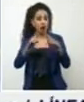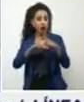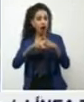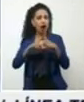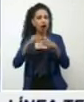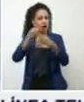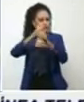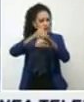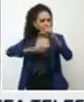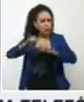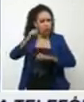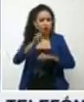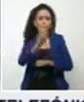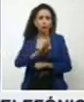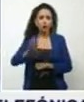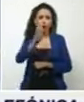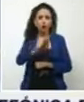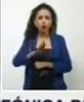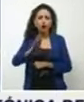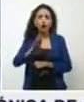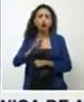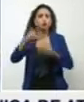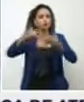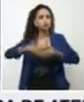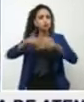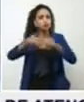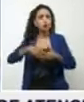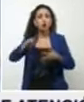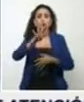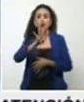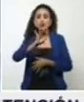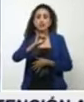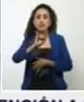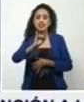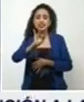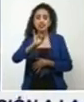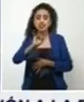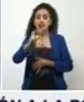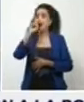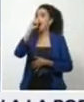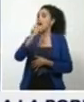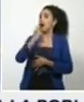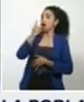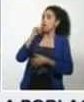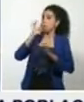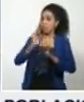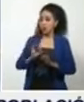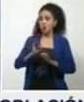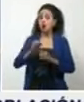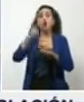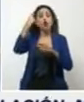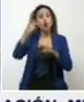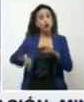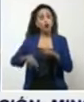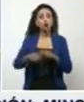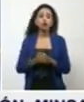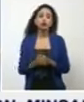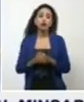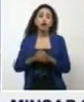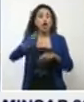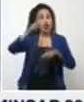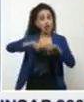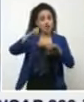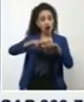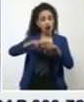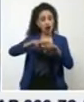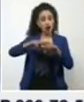de biología molecular, procesaron 467 los laboratorios de biología molecular de La Habana,